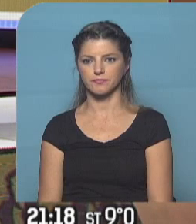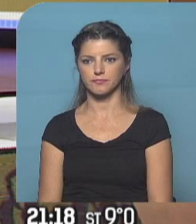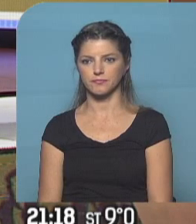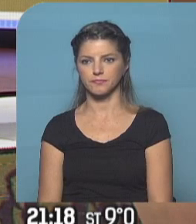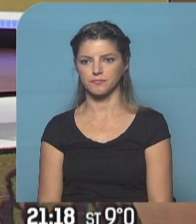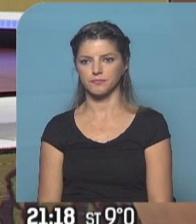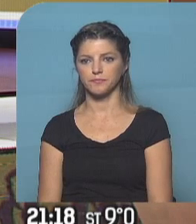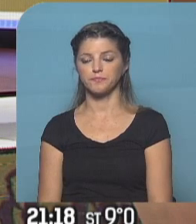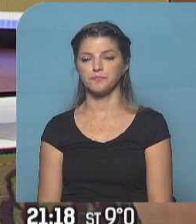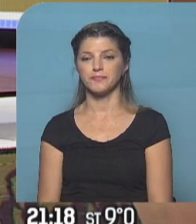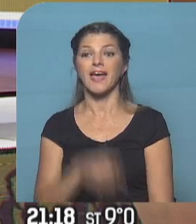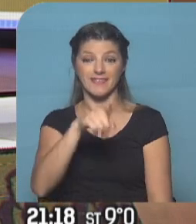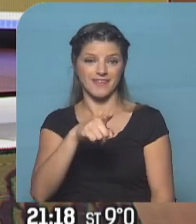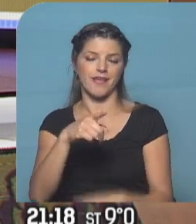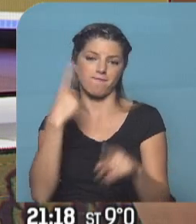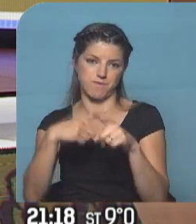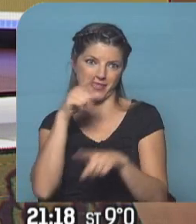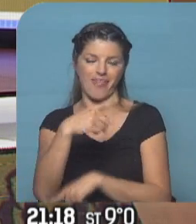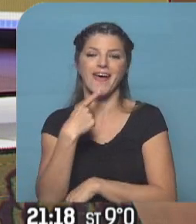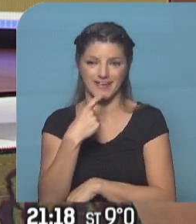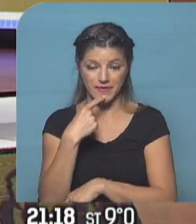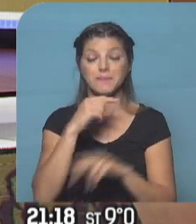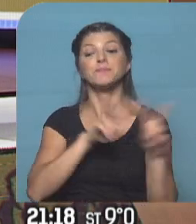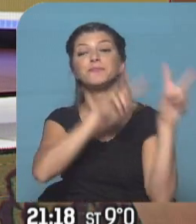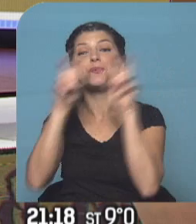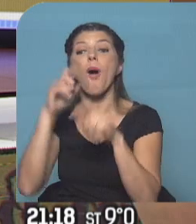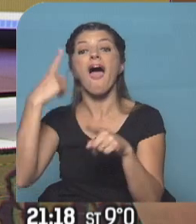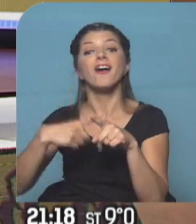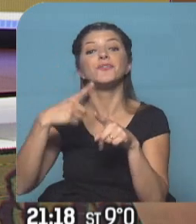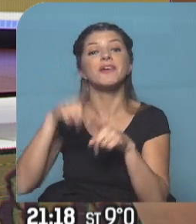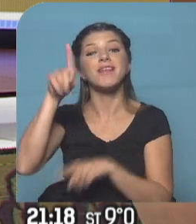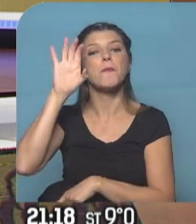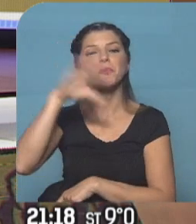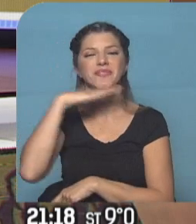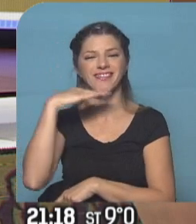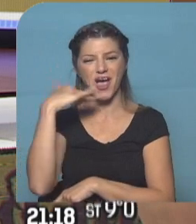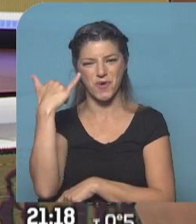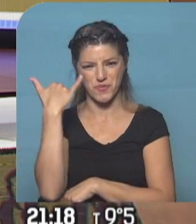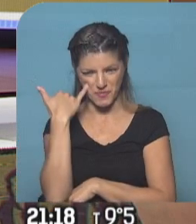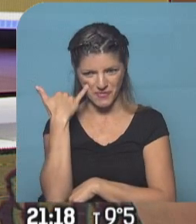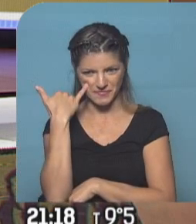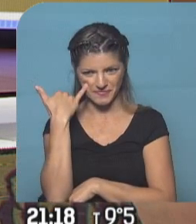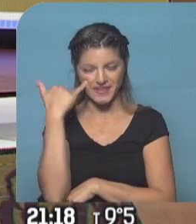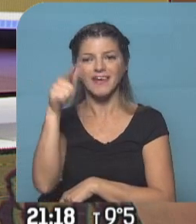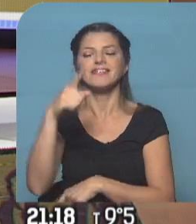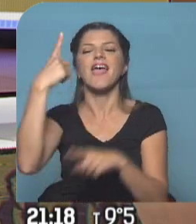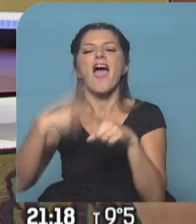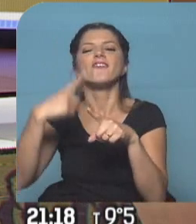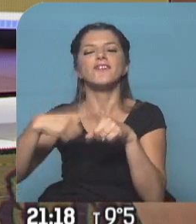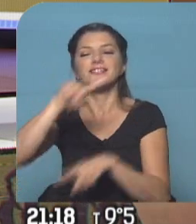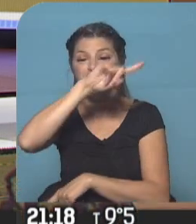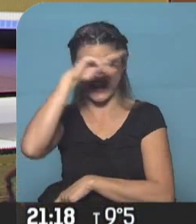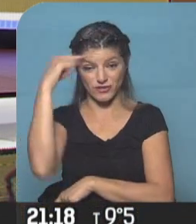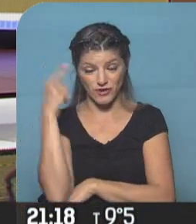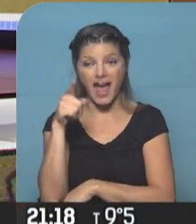y de la fiesta que fue monumental con el show de goles que nos mostraba Romana, la fiesta que se está viviendo en Jujuy en este momento. 66ª Fiesta Nacional